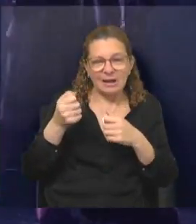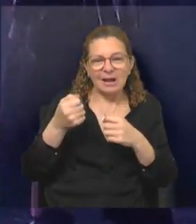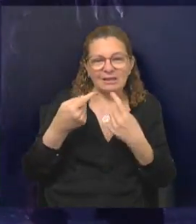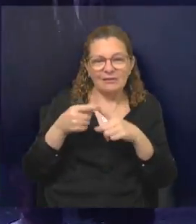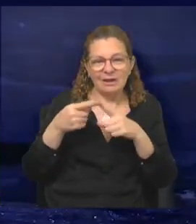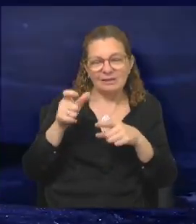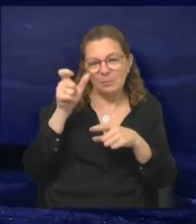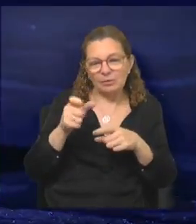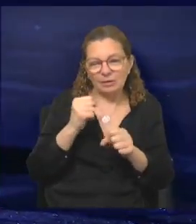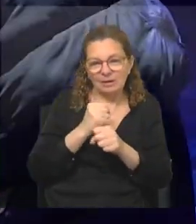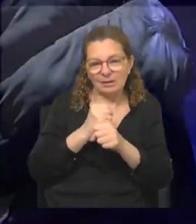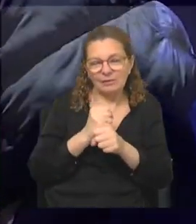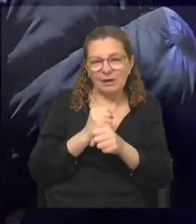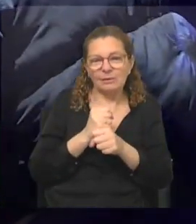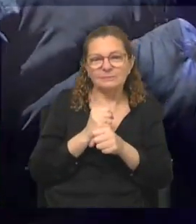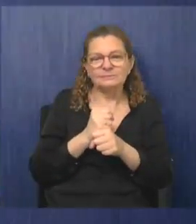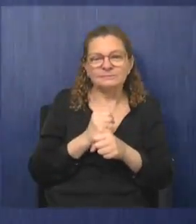ruano y luifer